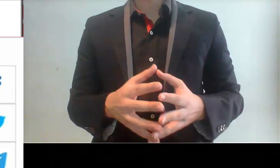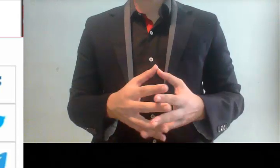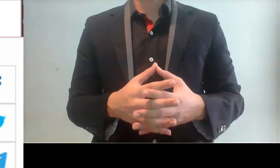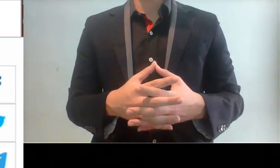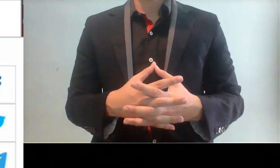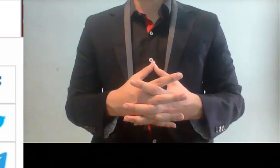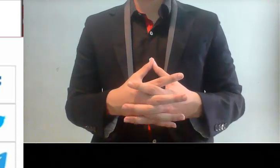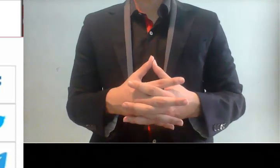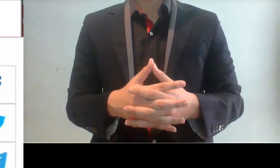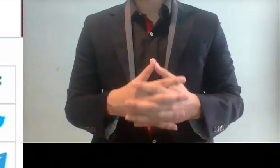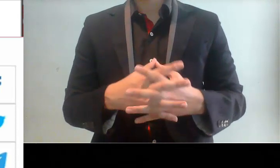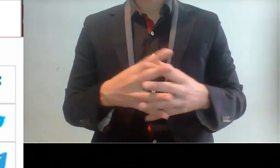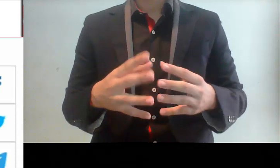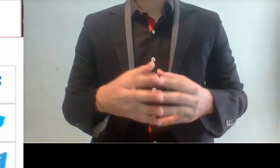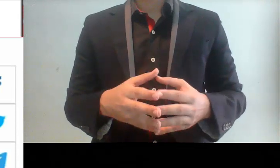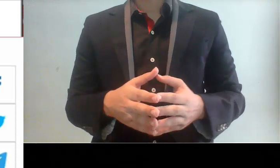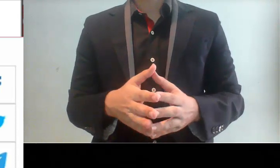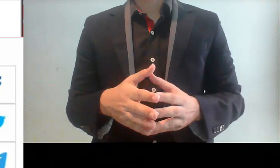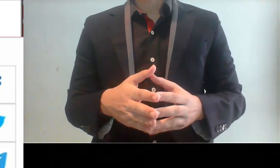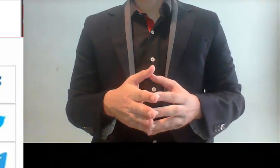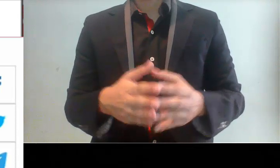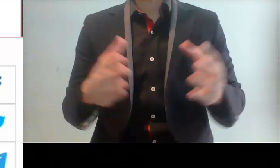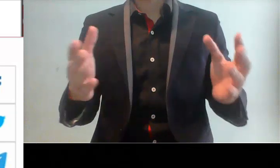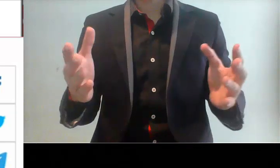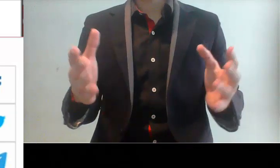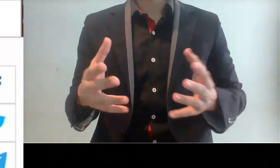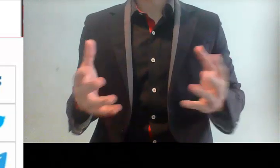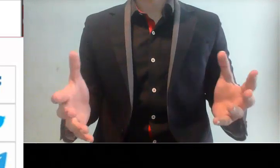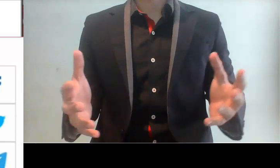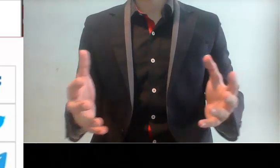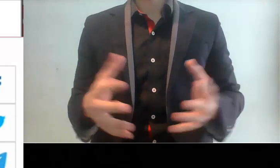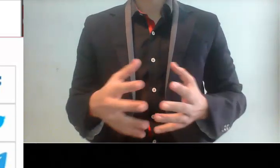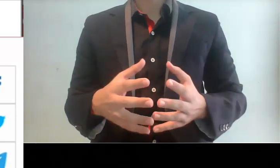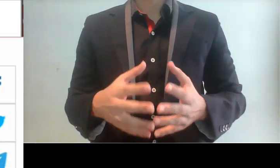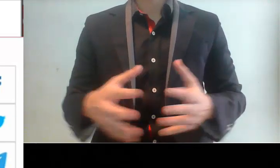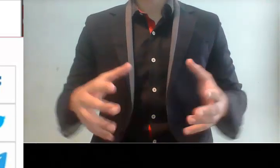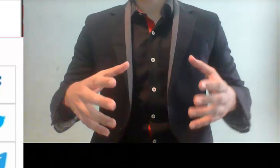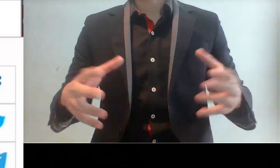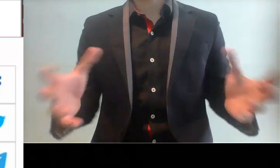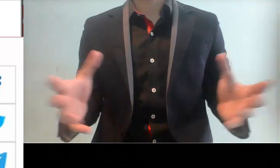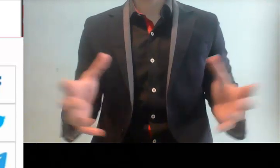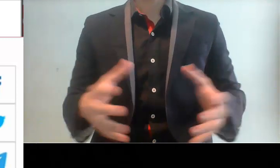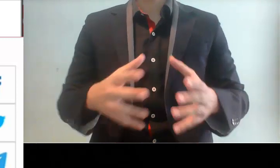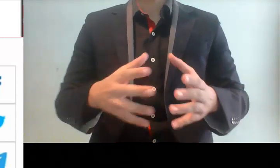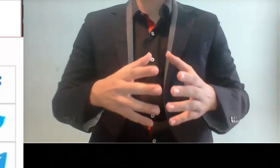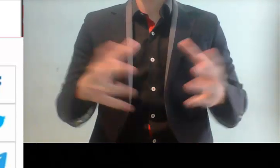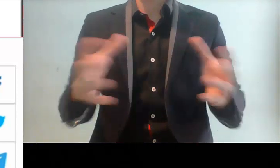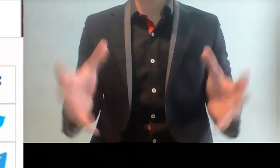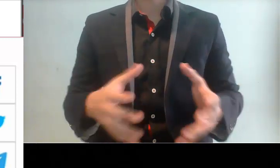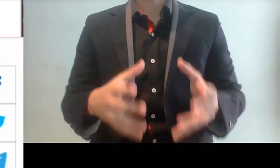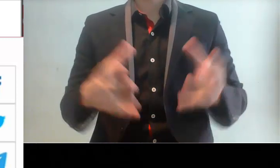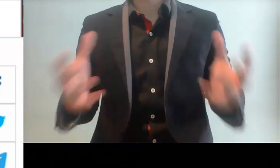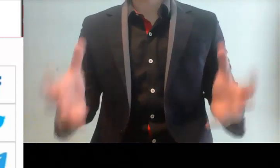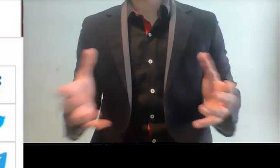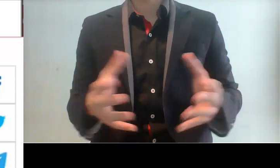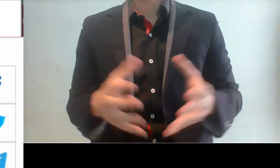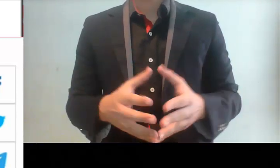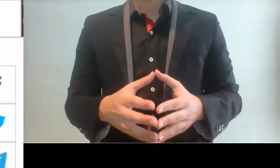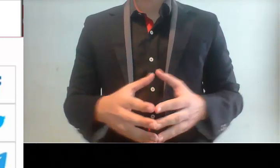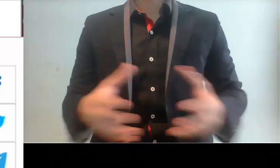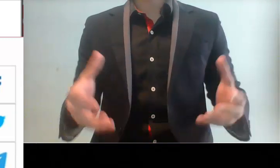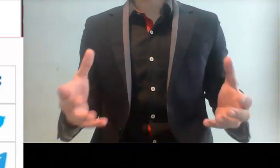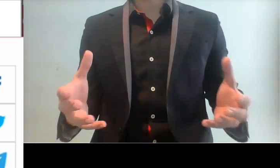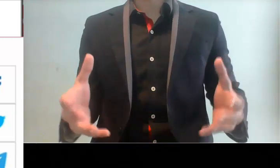comprometida ingrese ya básicamente una computadora infectada que luego pueda servir para que mediante esa red se infecten las demás computadoras y el